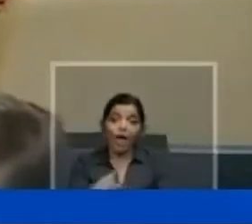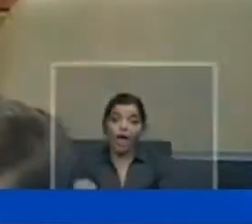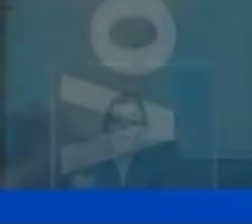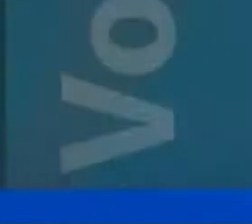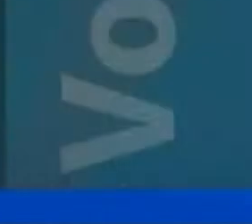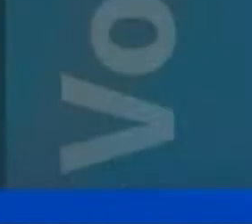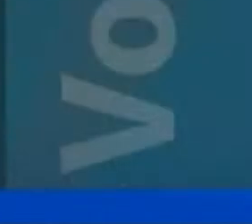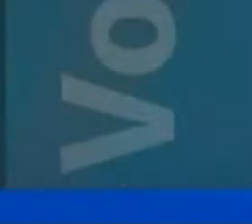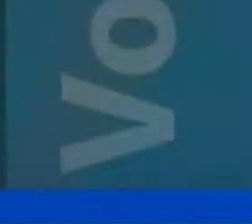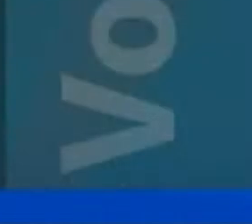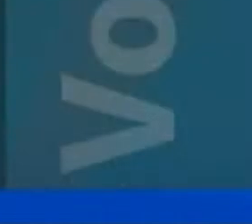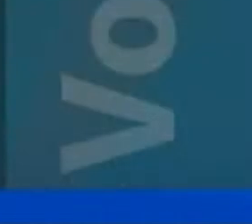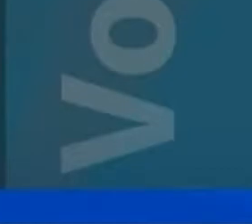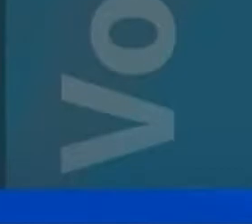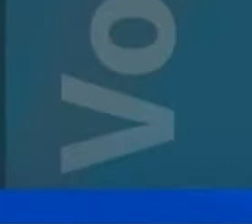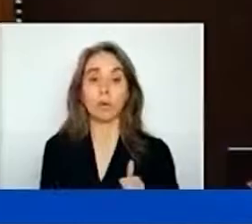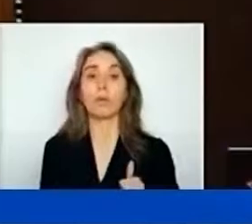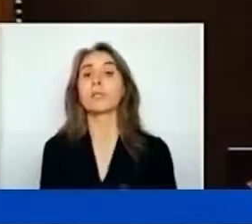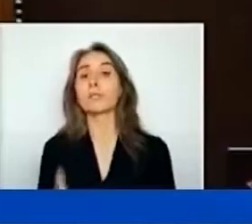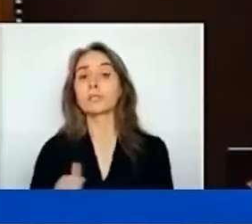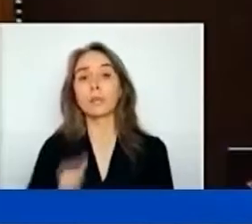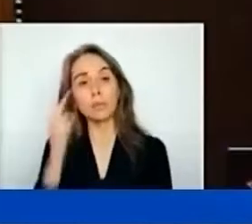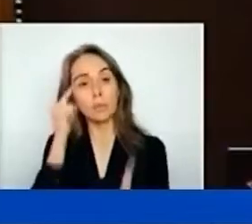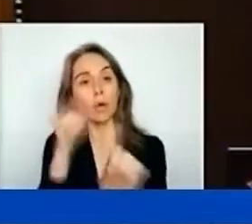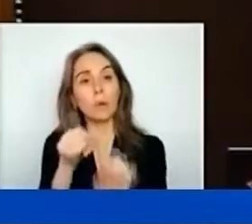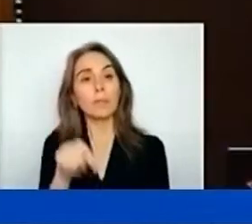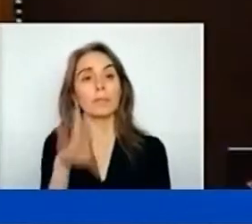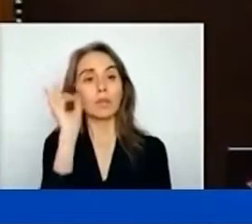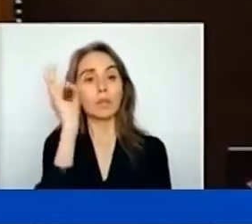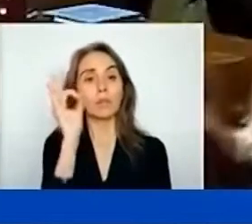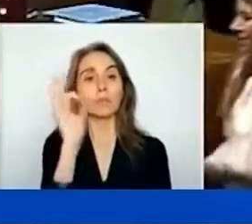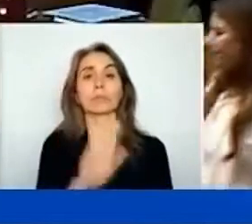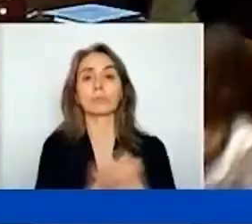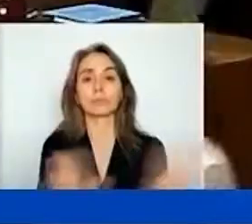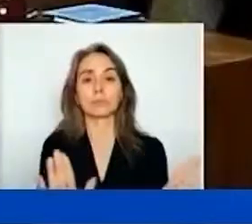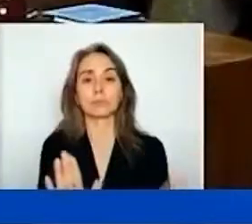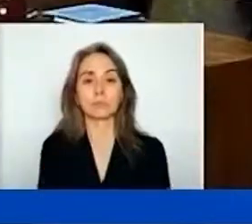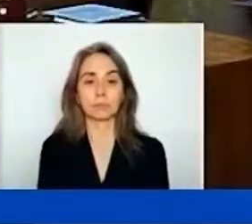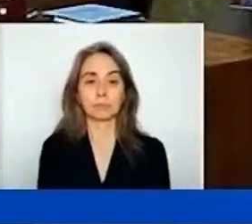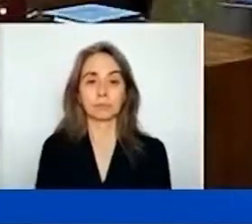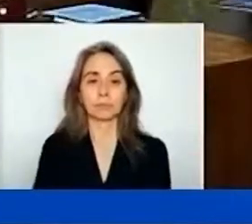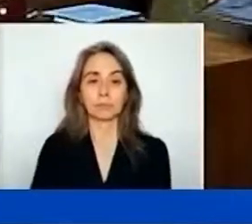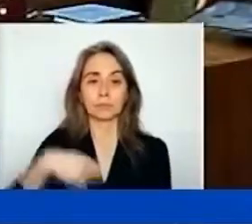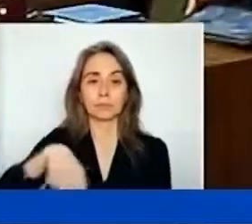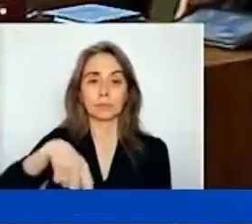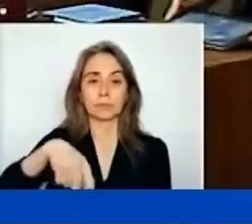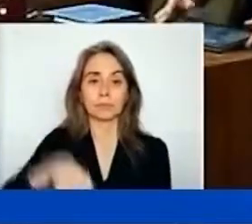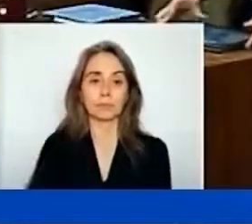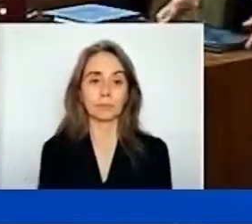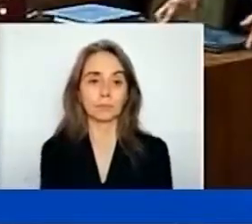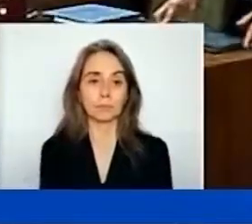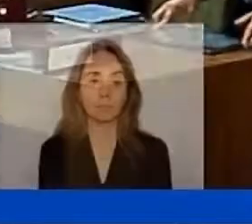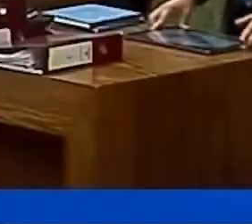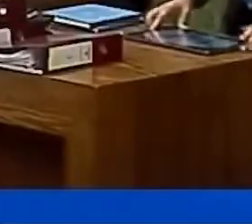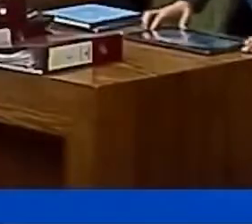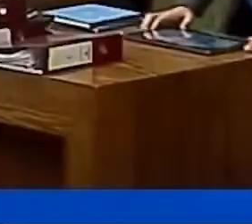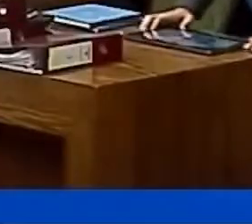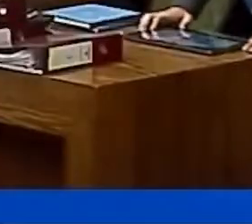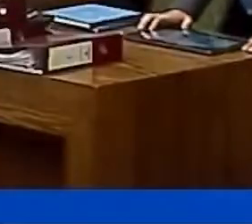la inhabilitación para ejercer cargos públicos del acusado durante